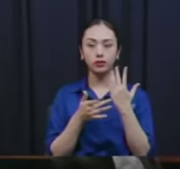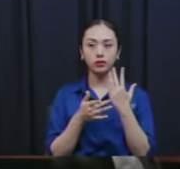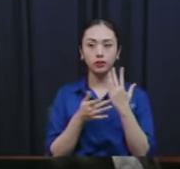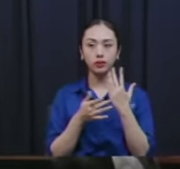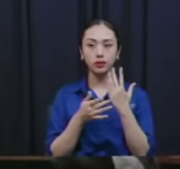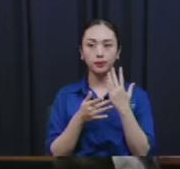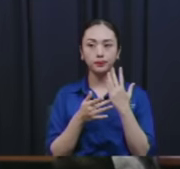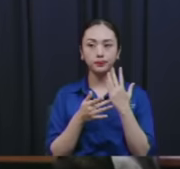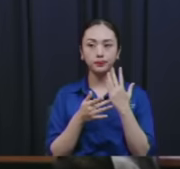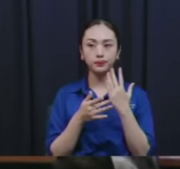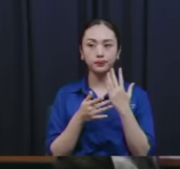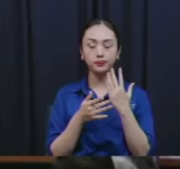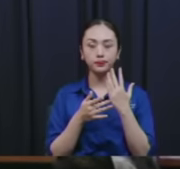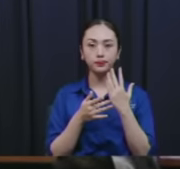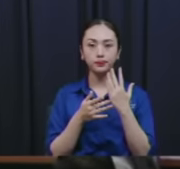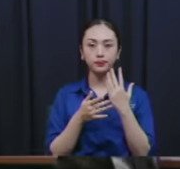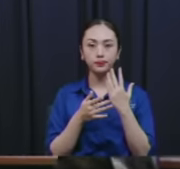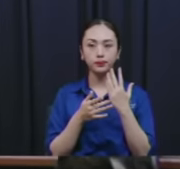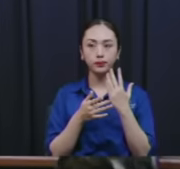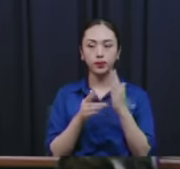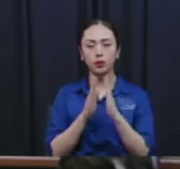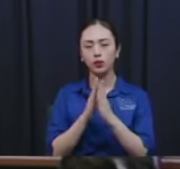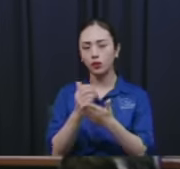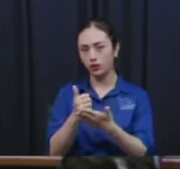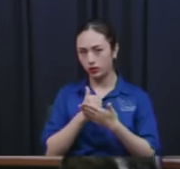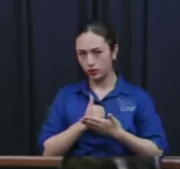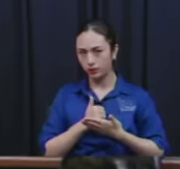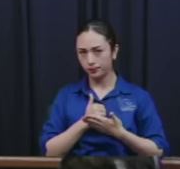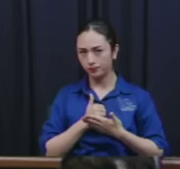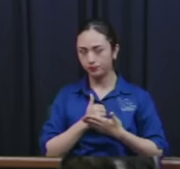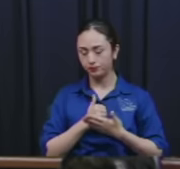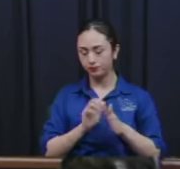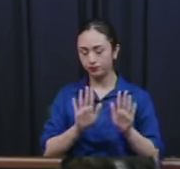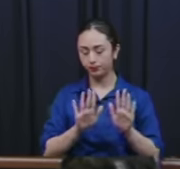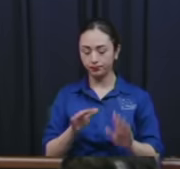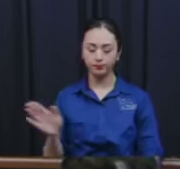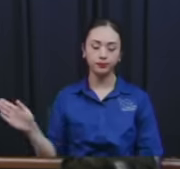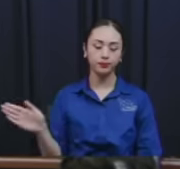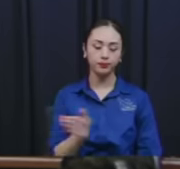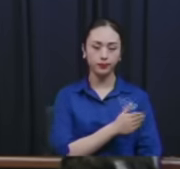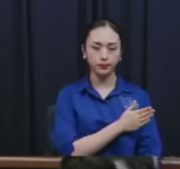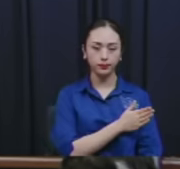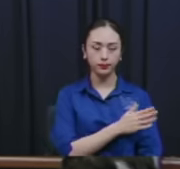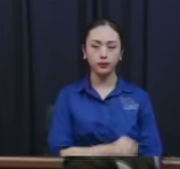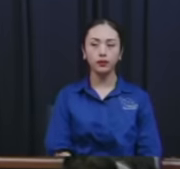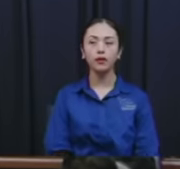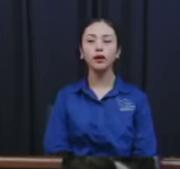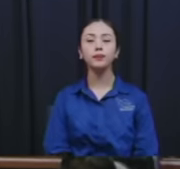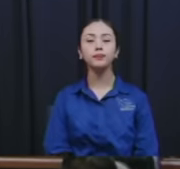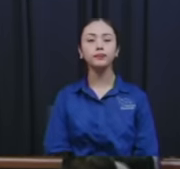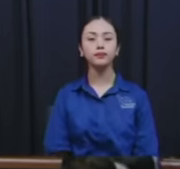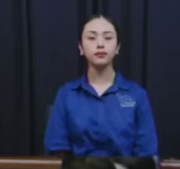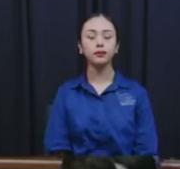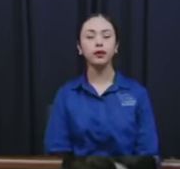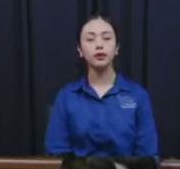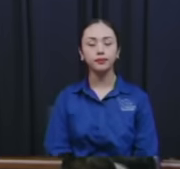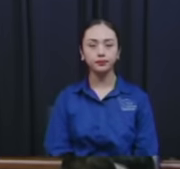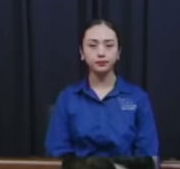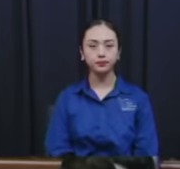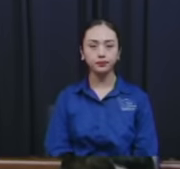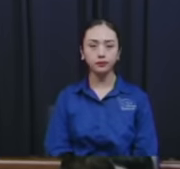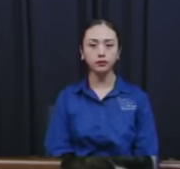conectar los hermanos que me apoyan en esto Tal vez lo miran después ya fue un minuto